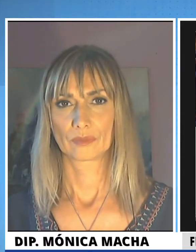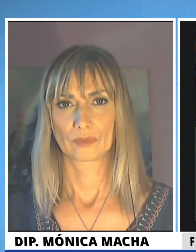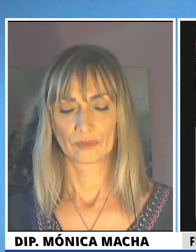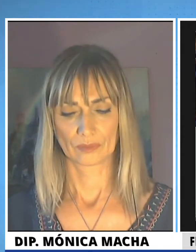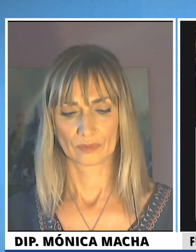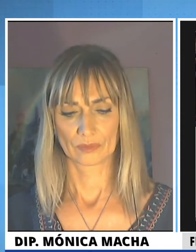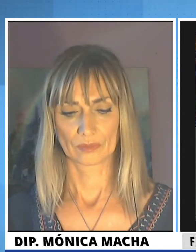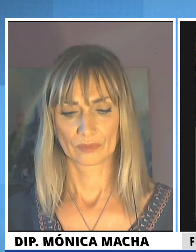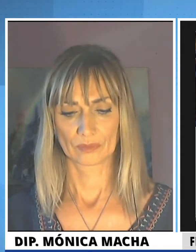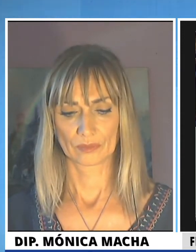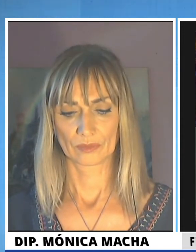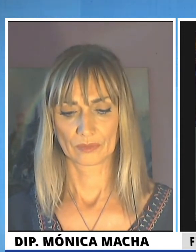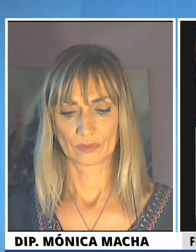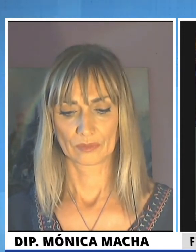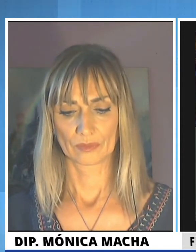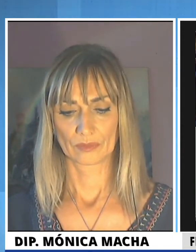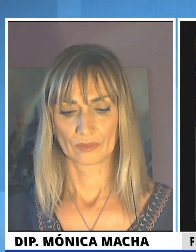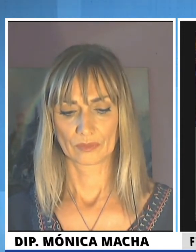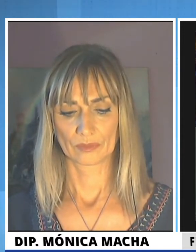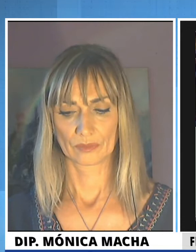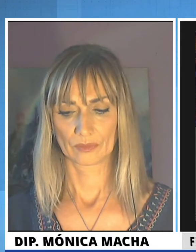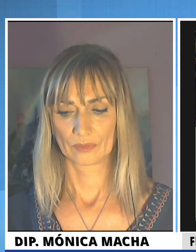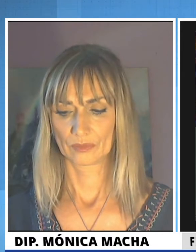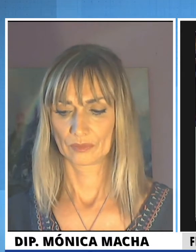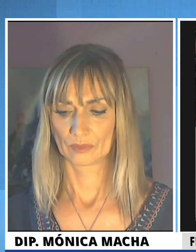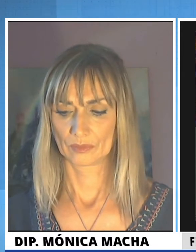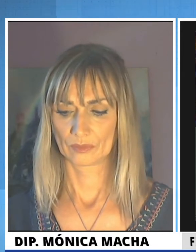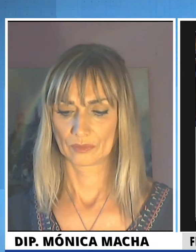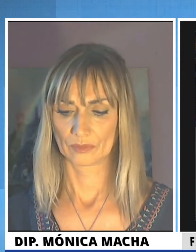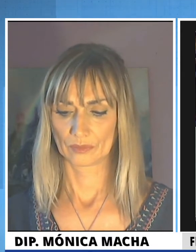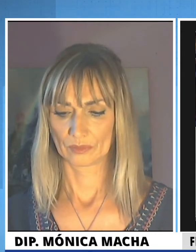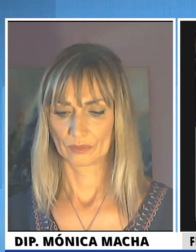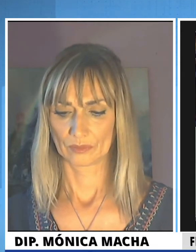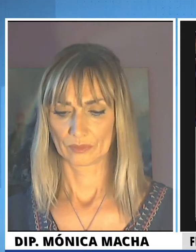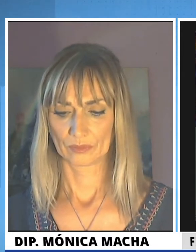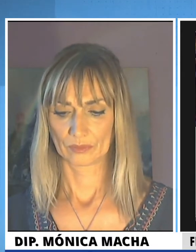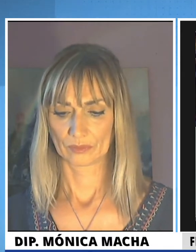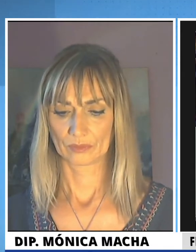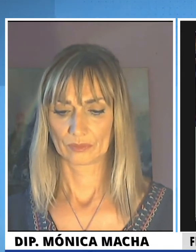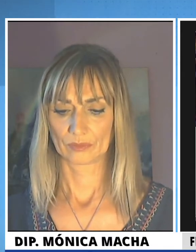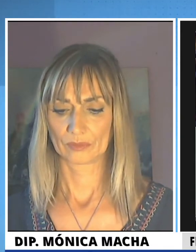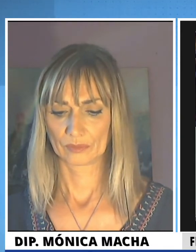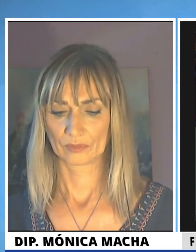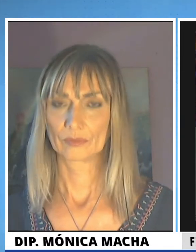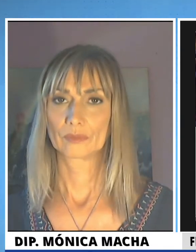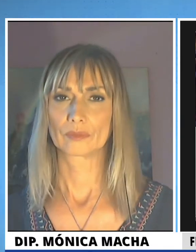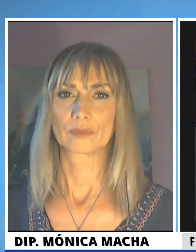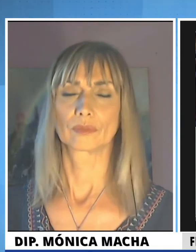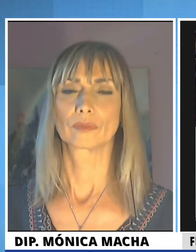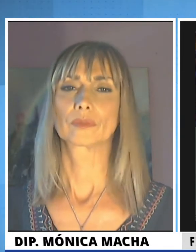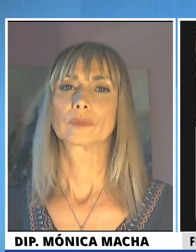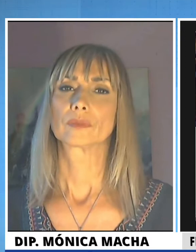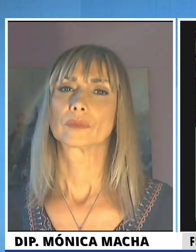con todas las invitadas e invitadas que tuvimos en estas semanas, y poder tener una mirada que